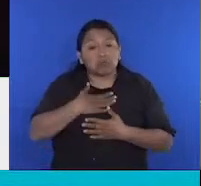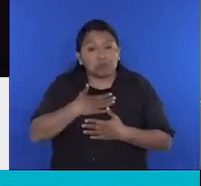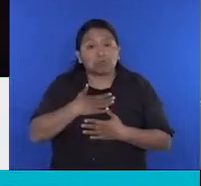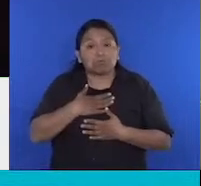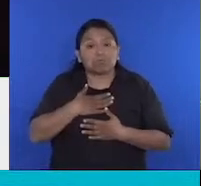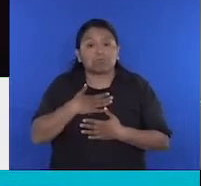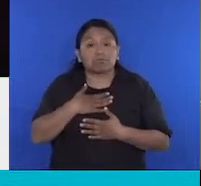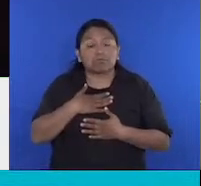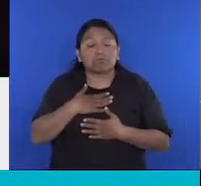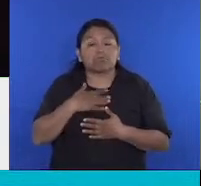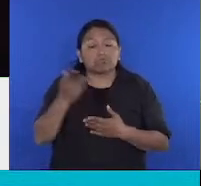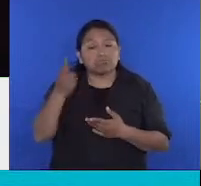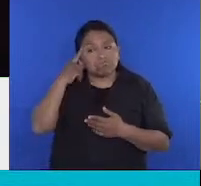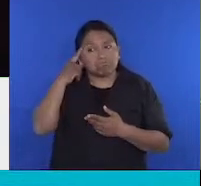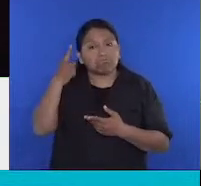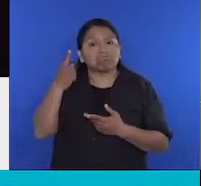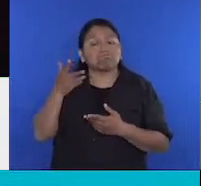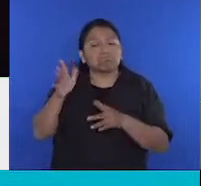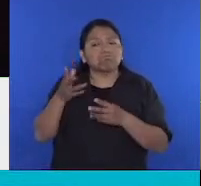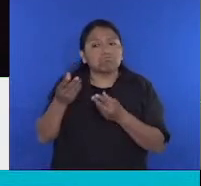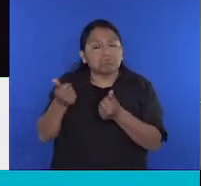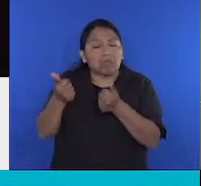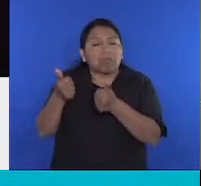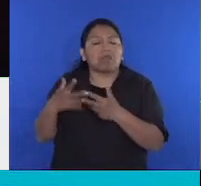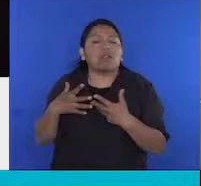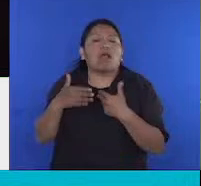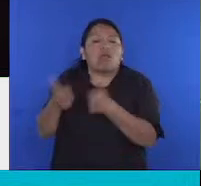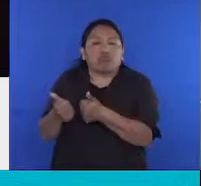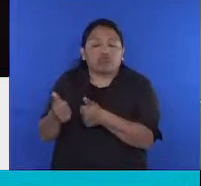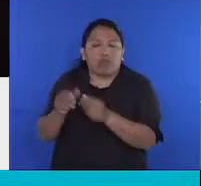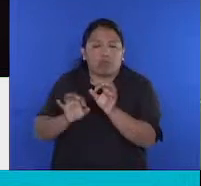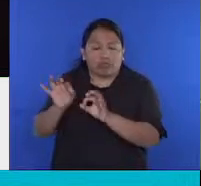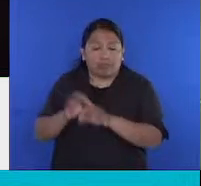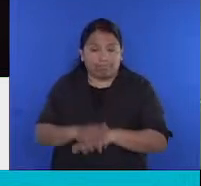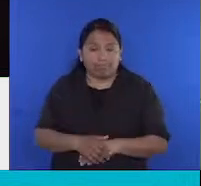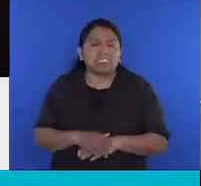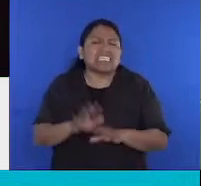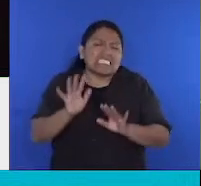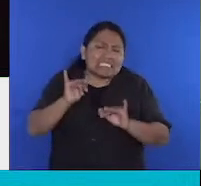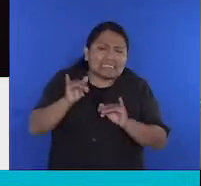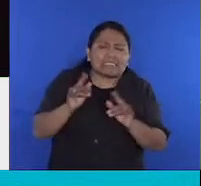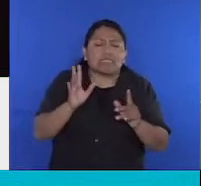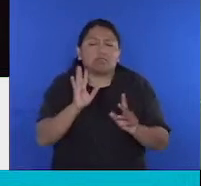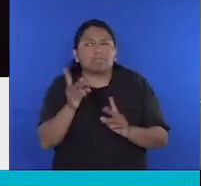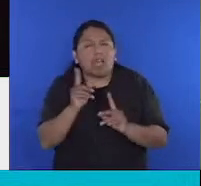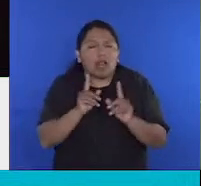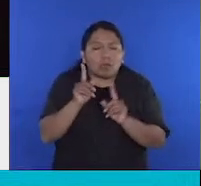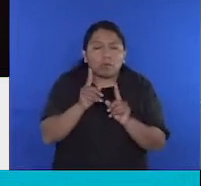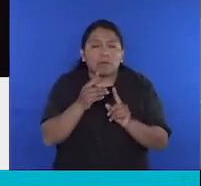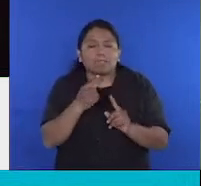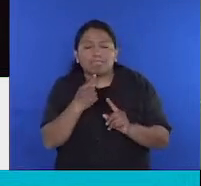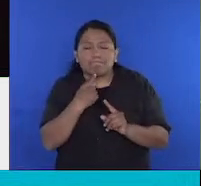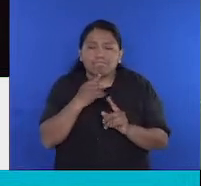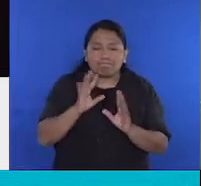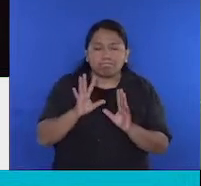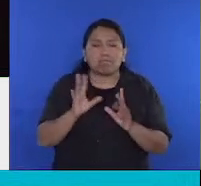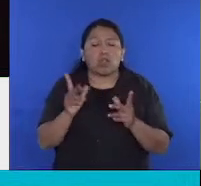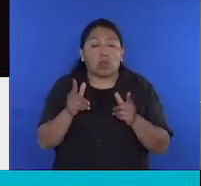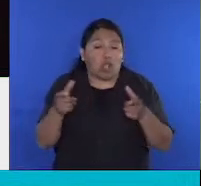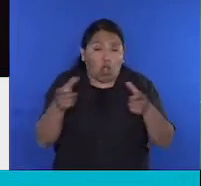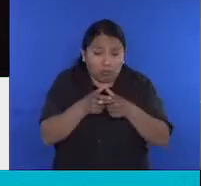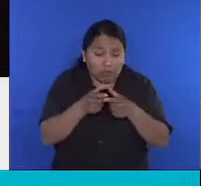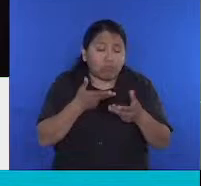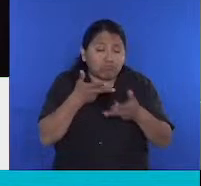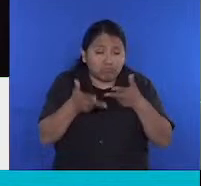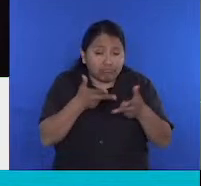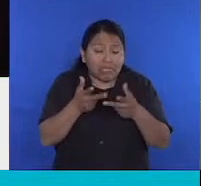es válido el acompañamiento. Aún así, teníamos nuestras reservas, como lo manifestamos en comisión, en las dos comisiones en las que